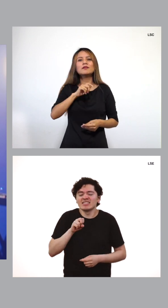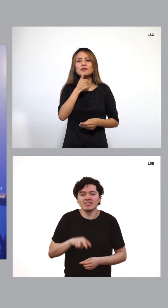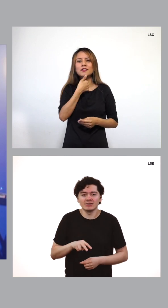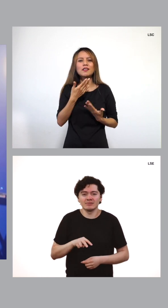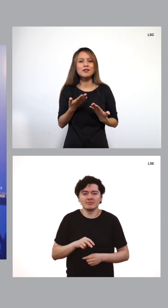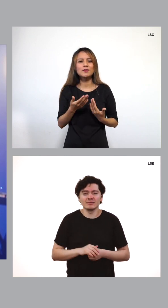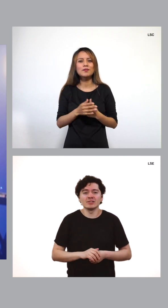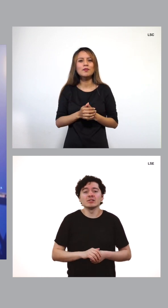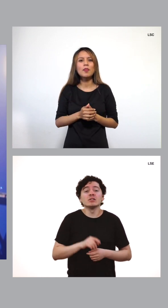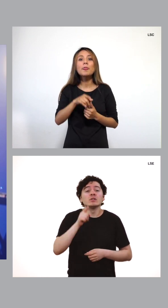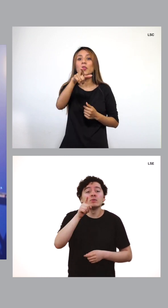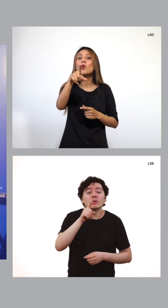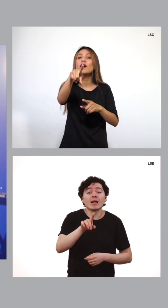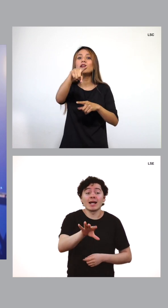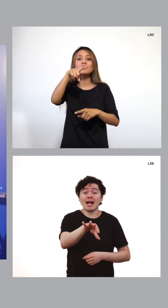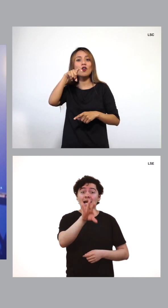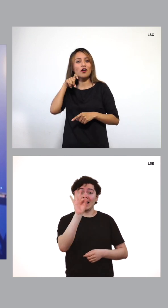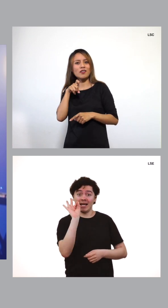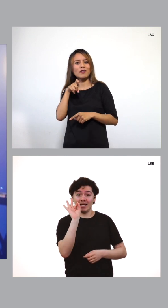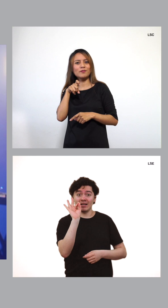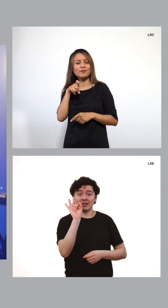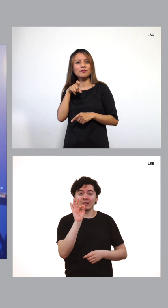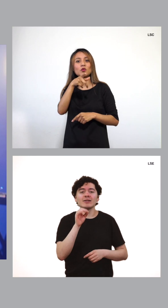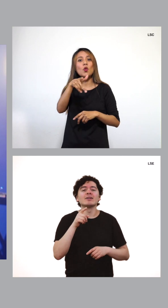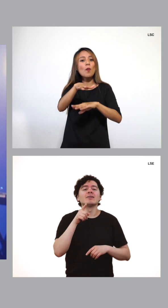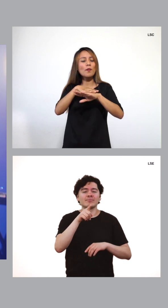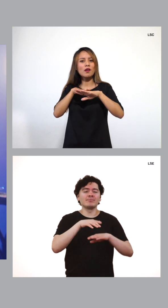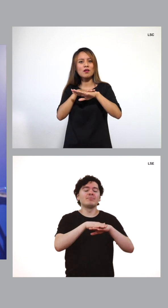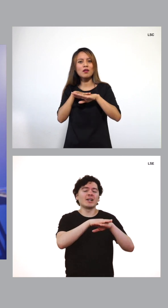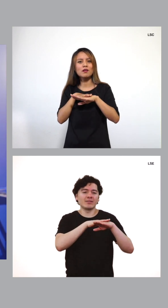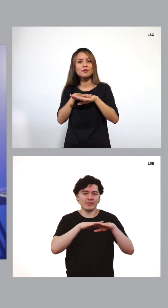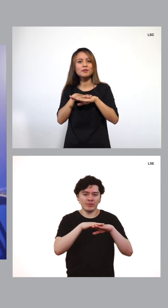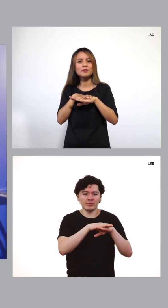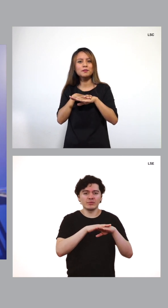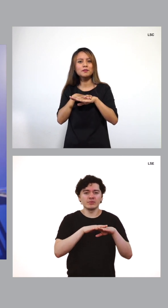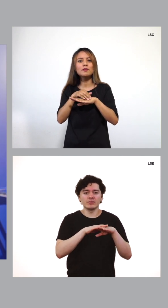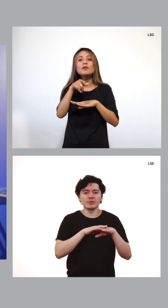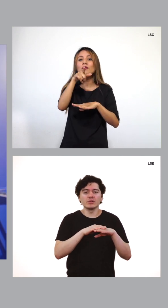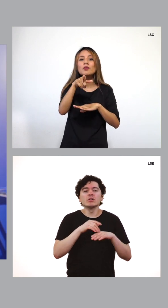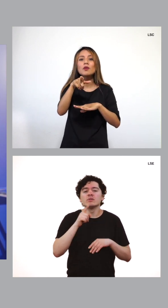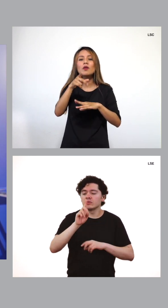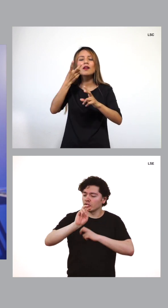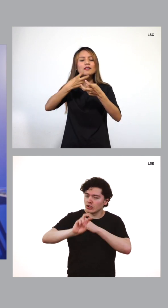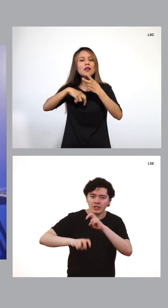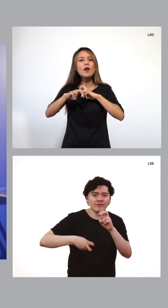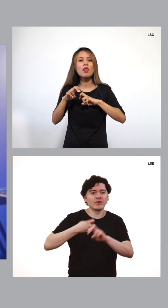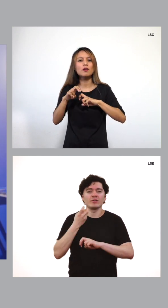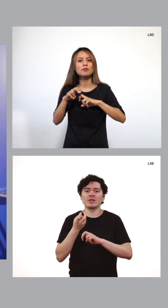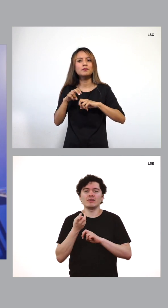Eres escogido, eres perdonado, eres